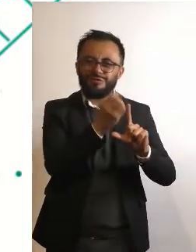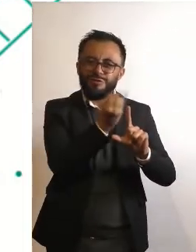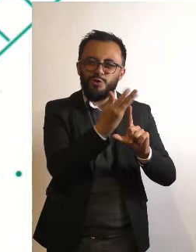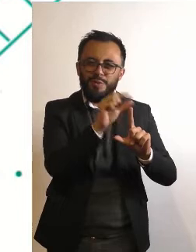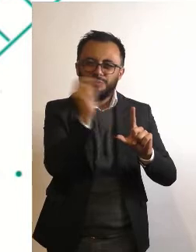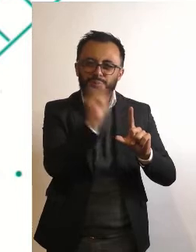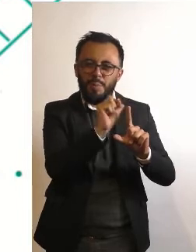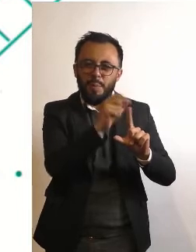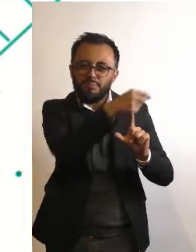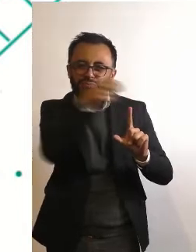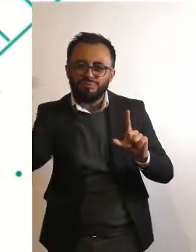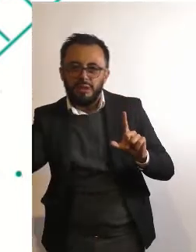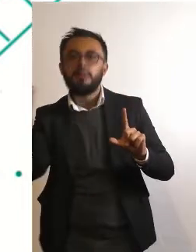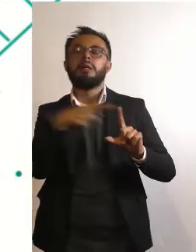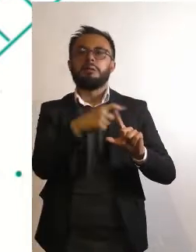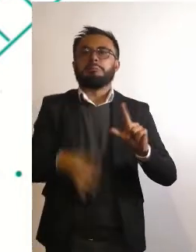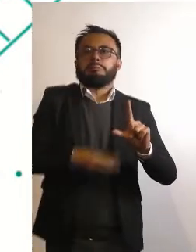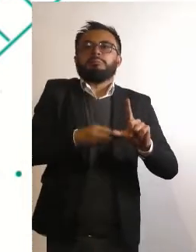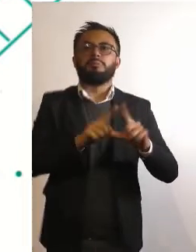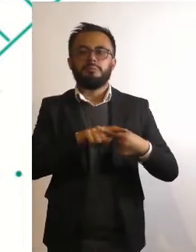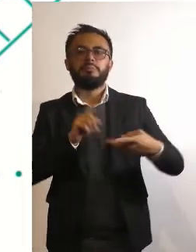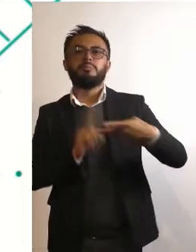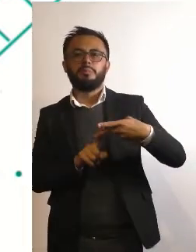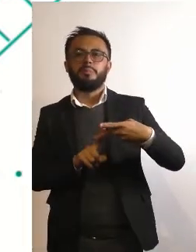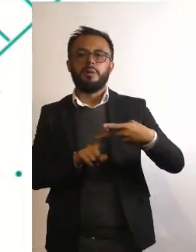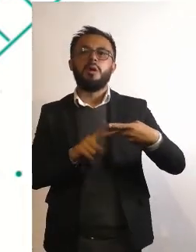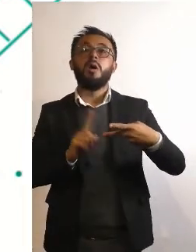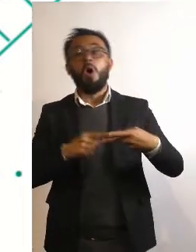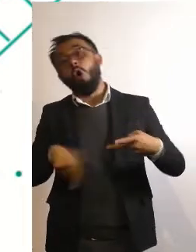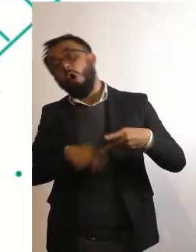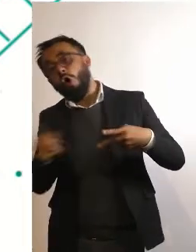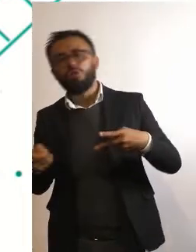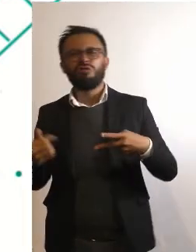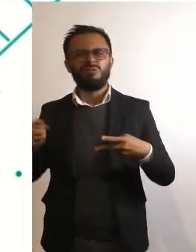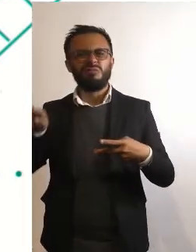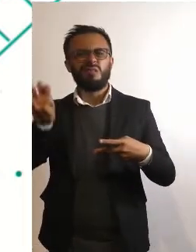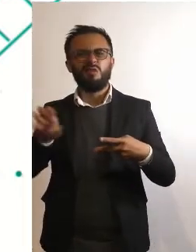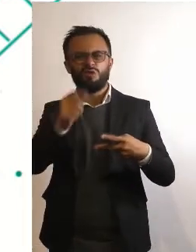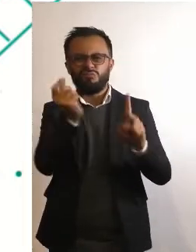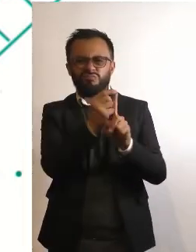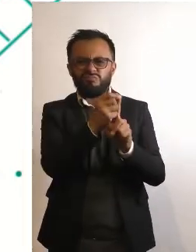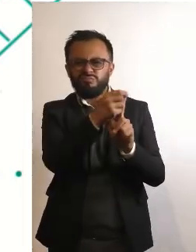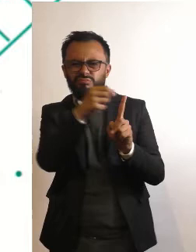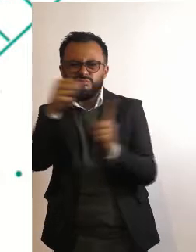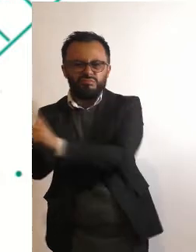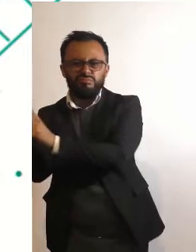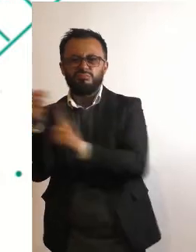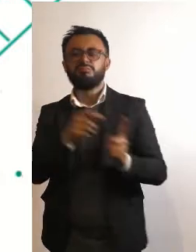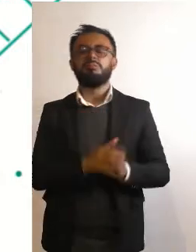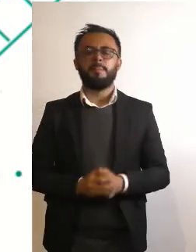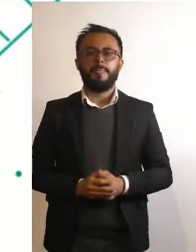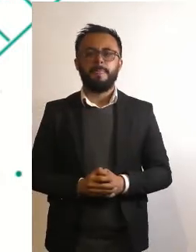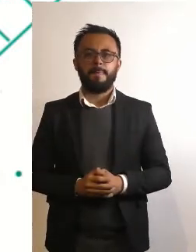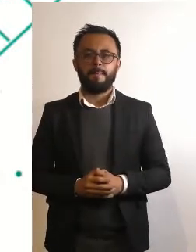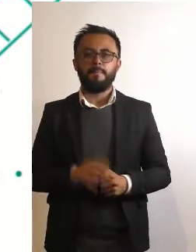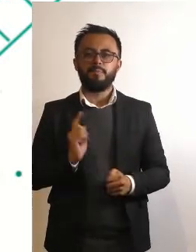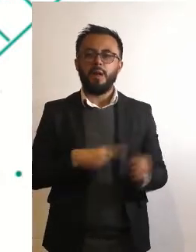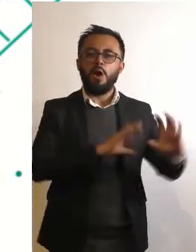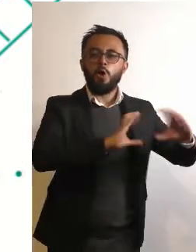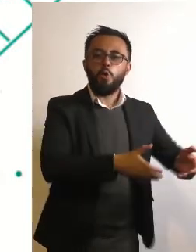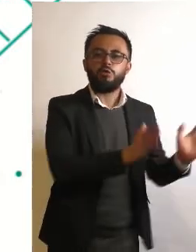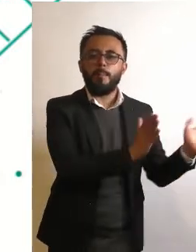12 créditos, y los minors de 18 créditos. Y estos son 31 cursos